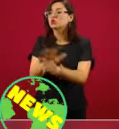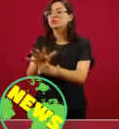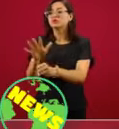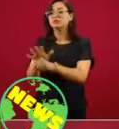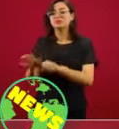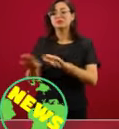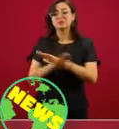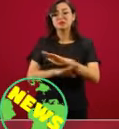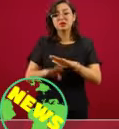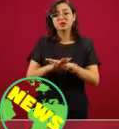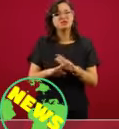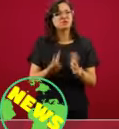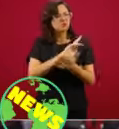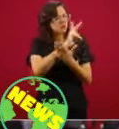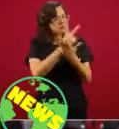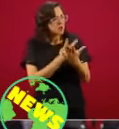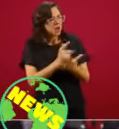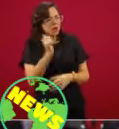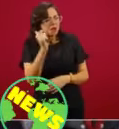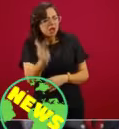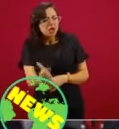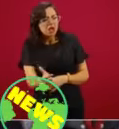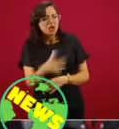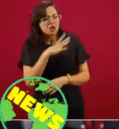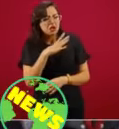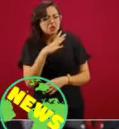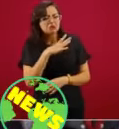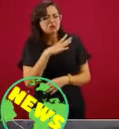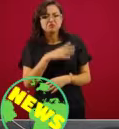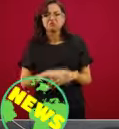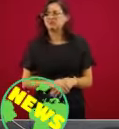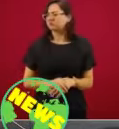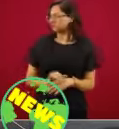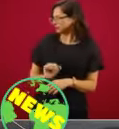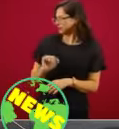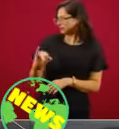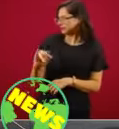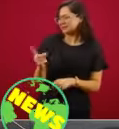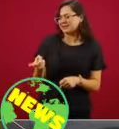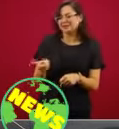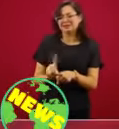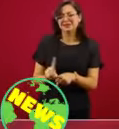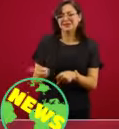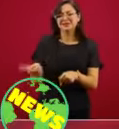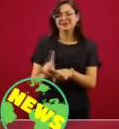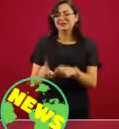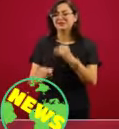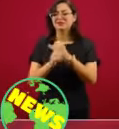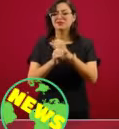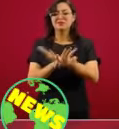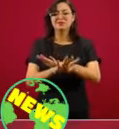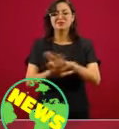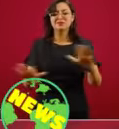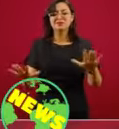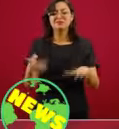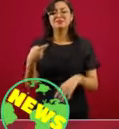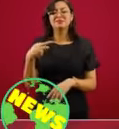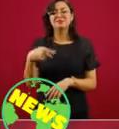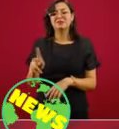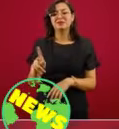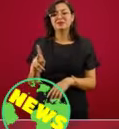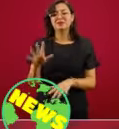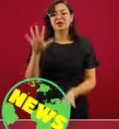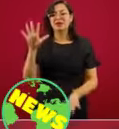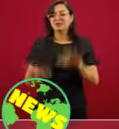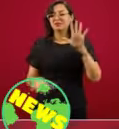indispensable. ¿Pero hay un programa para hacerles llegar? Claro que sí, lo damos a conocer todos los días, pero los medios de comunicación a veces